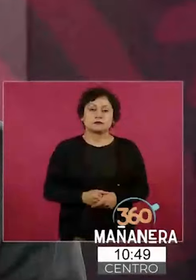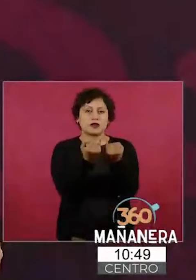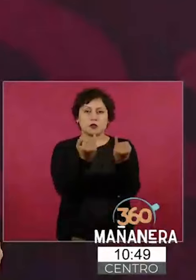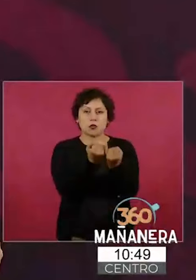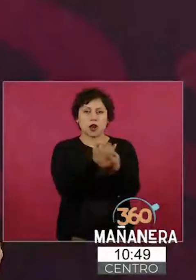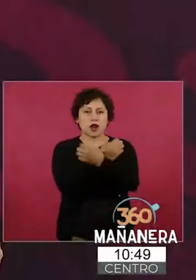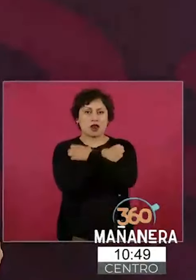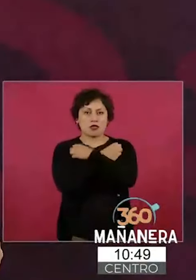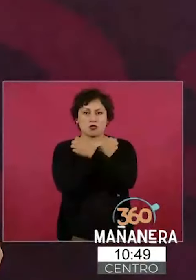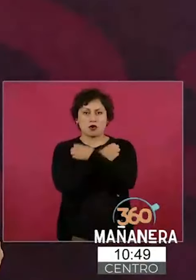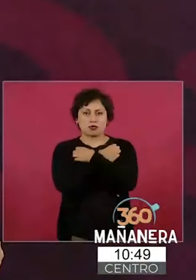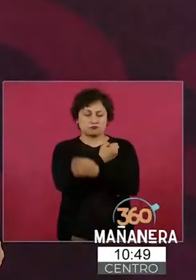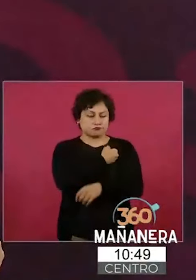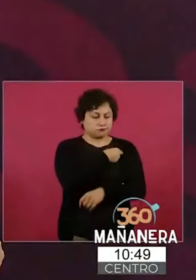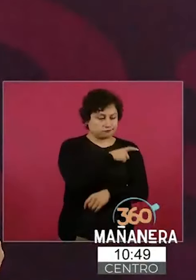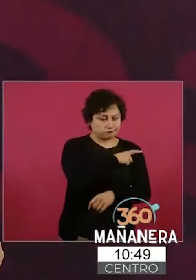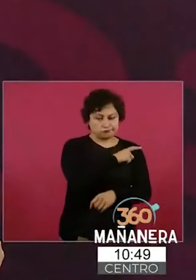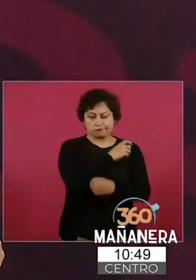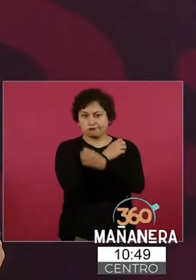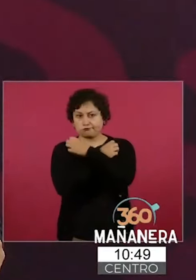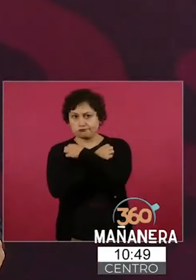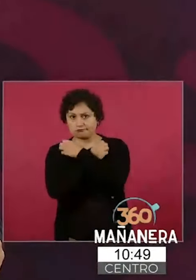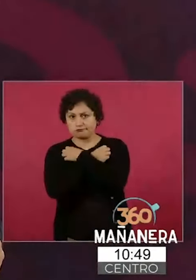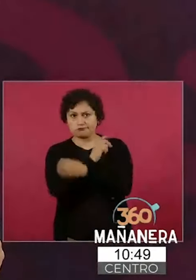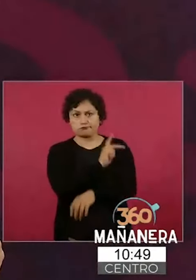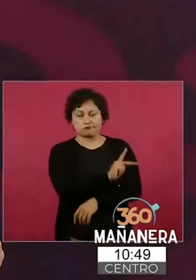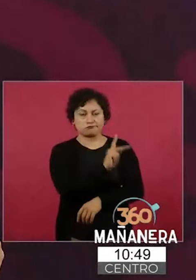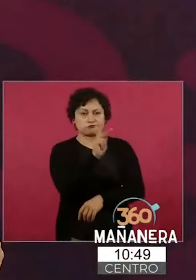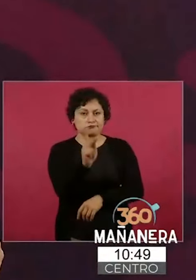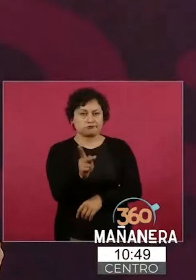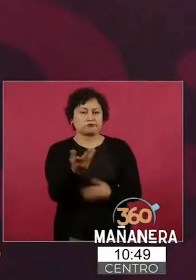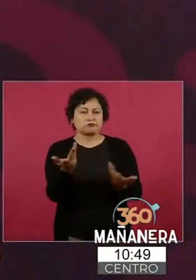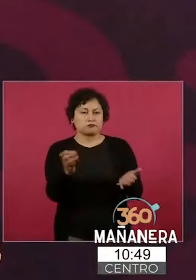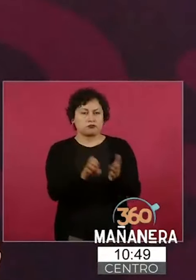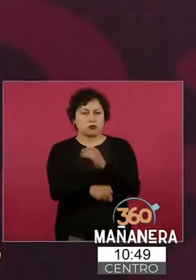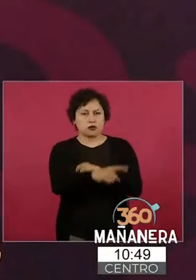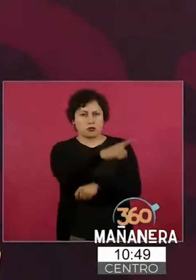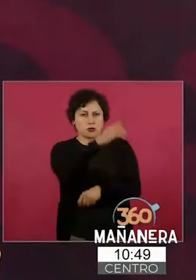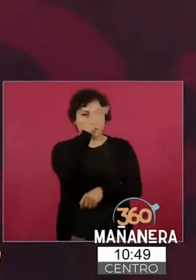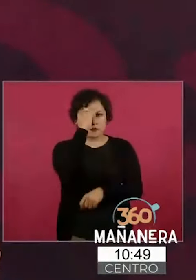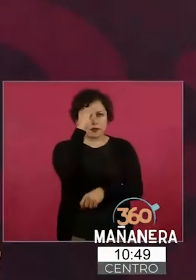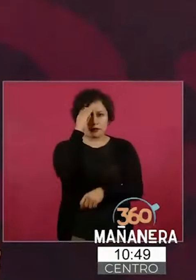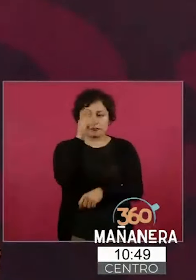educación, que estudien los que tengan para pagar